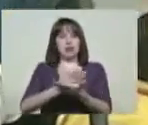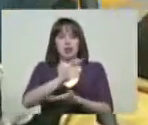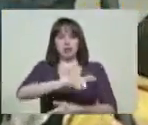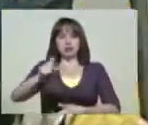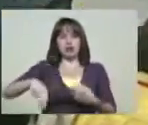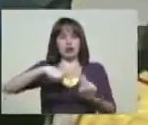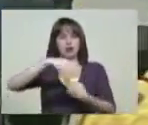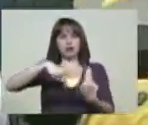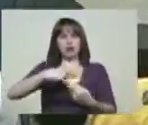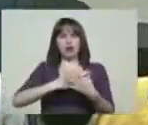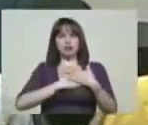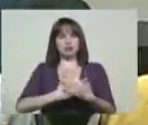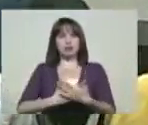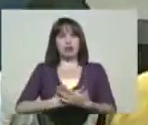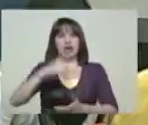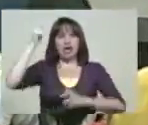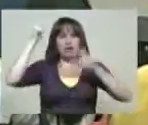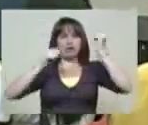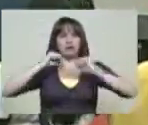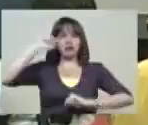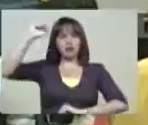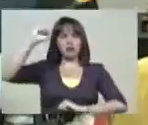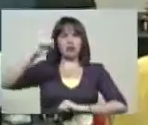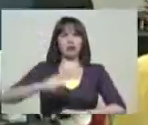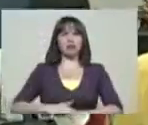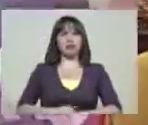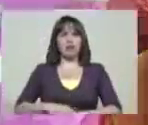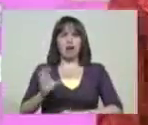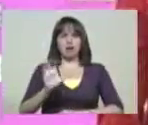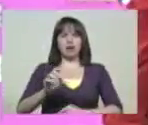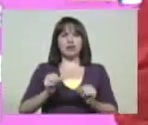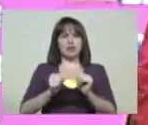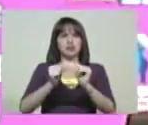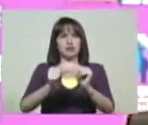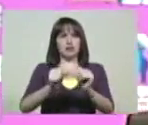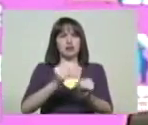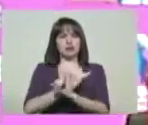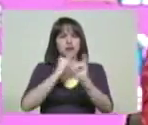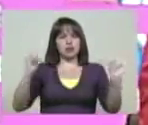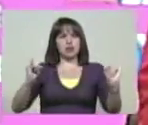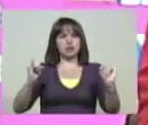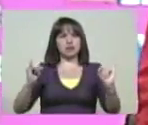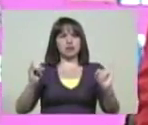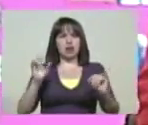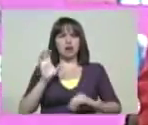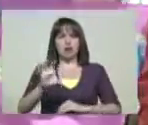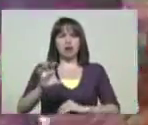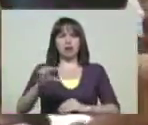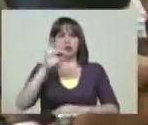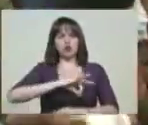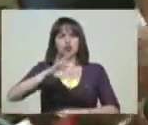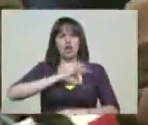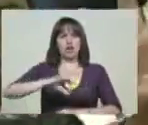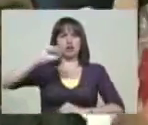revolucionarios chávez viven e independencia y patria socialista